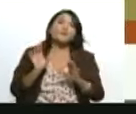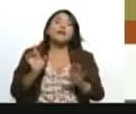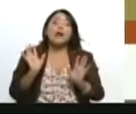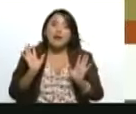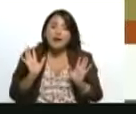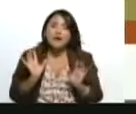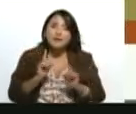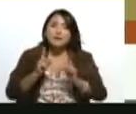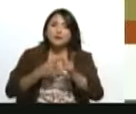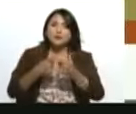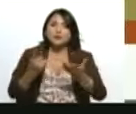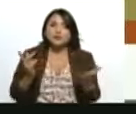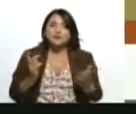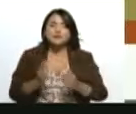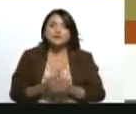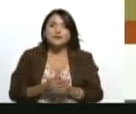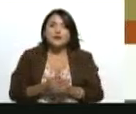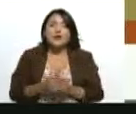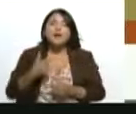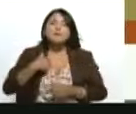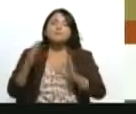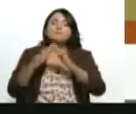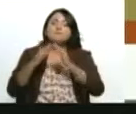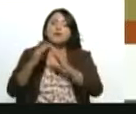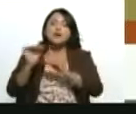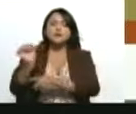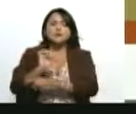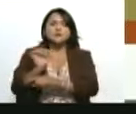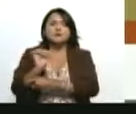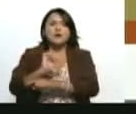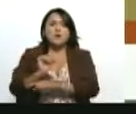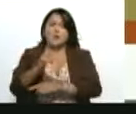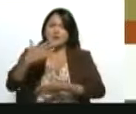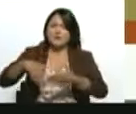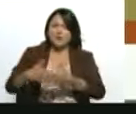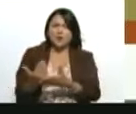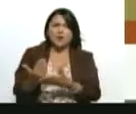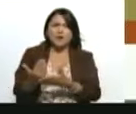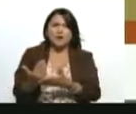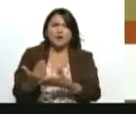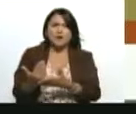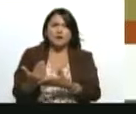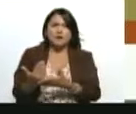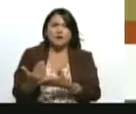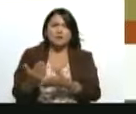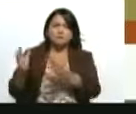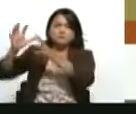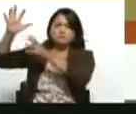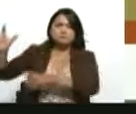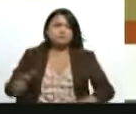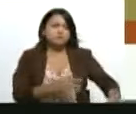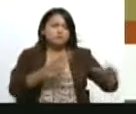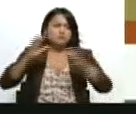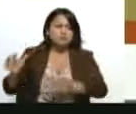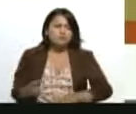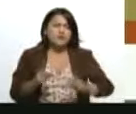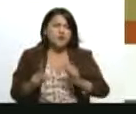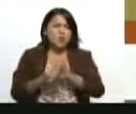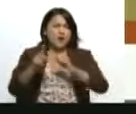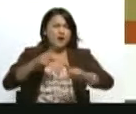repente a mi casa llega un camión a las 3 de la mañana y comienzan a bajar unas cosas que parecen unos cauchos.